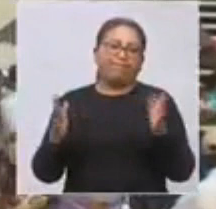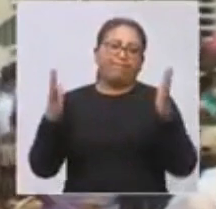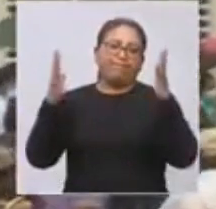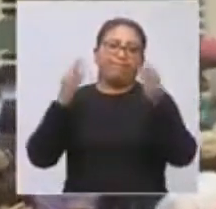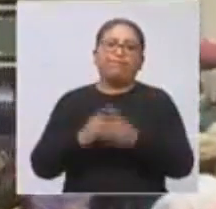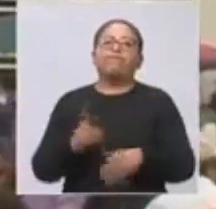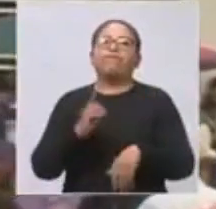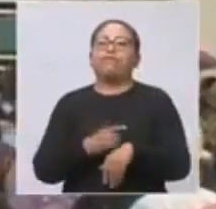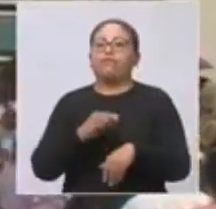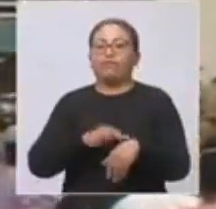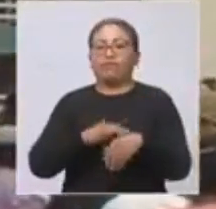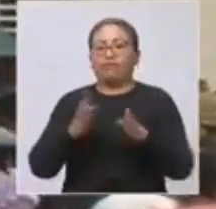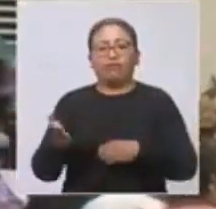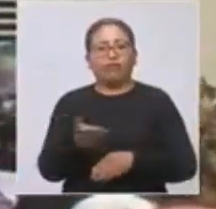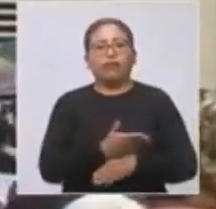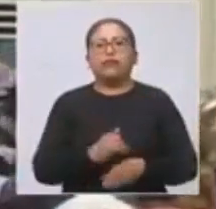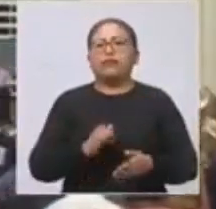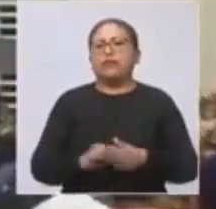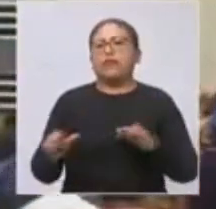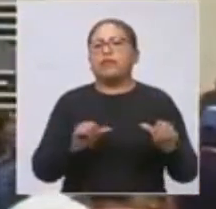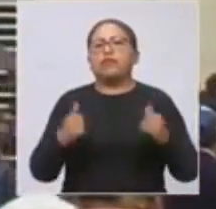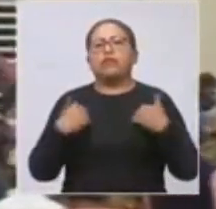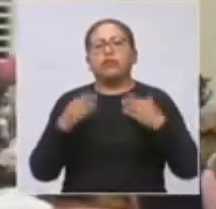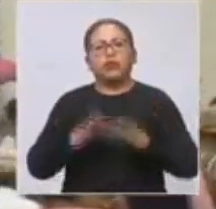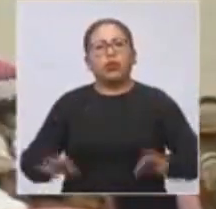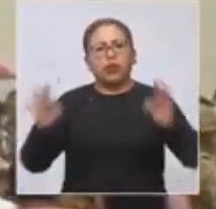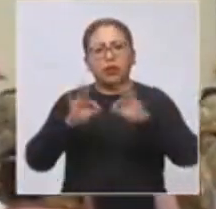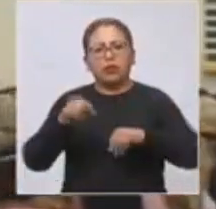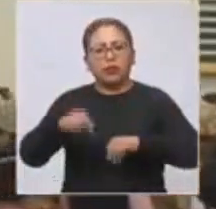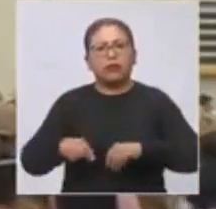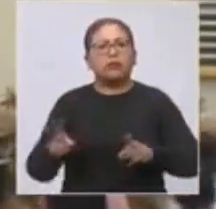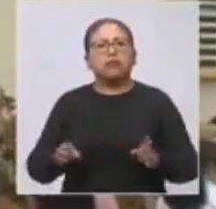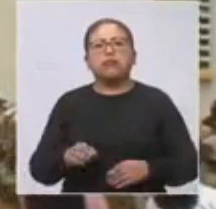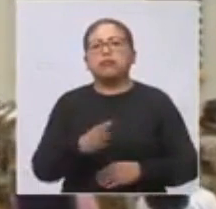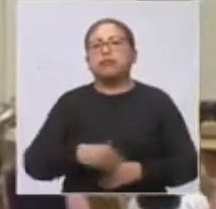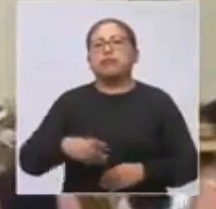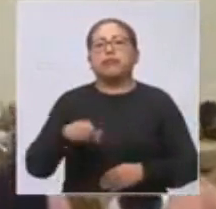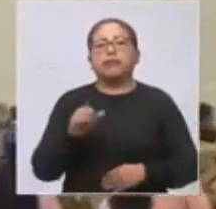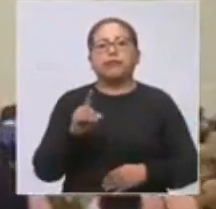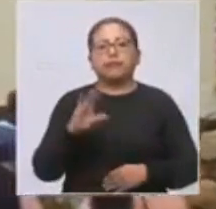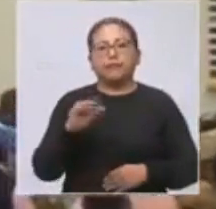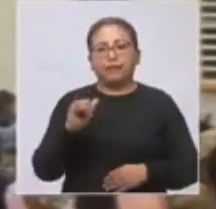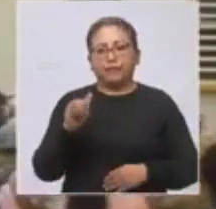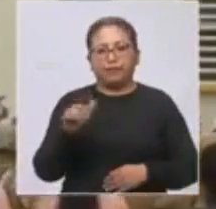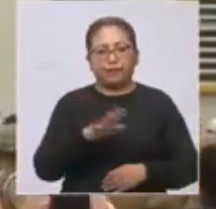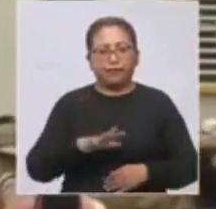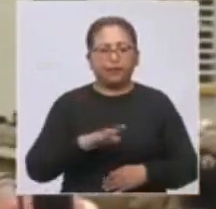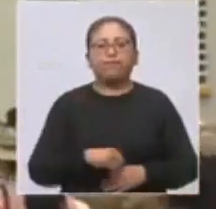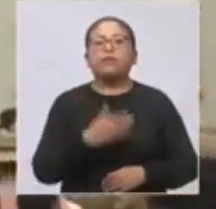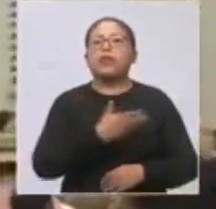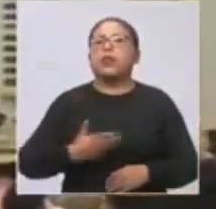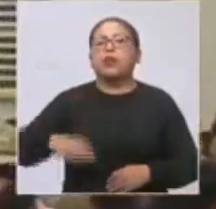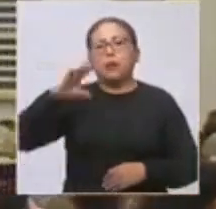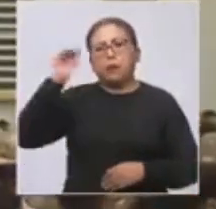médica. Es de esta forma que se va desarrollando un importante acto acá en el municipio de Patcaya, donde el